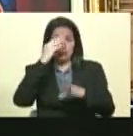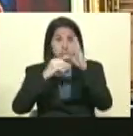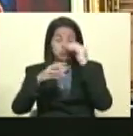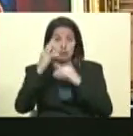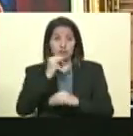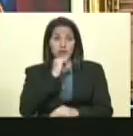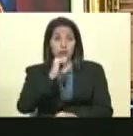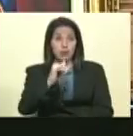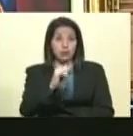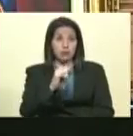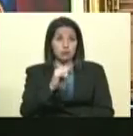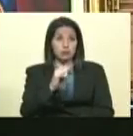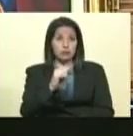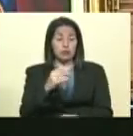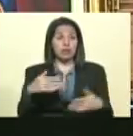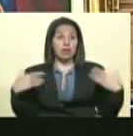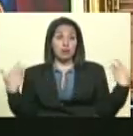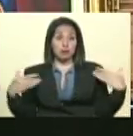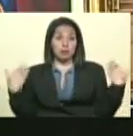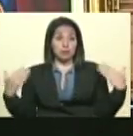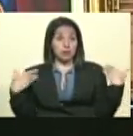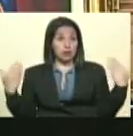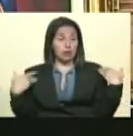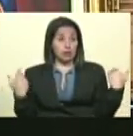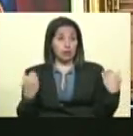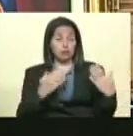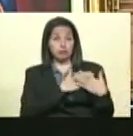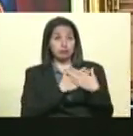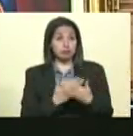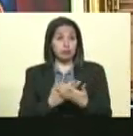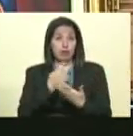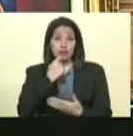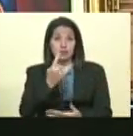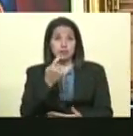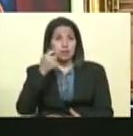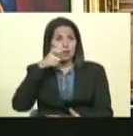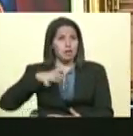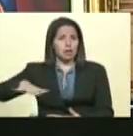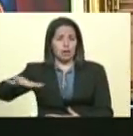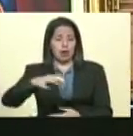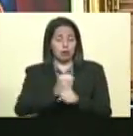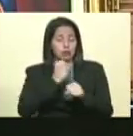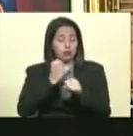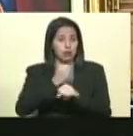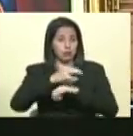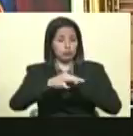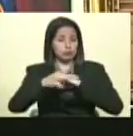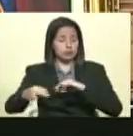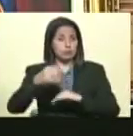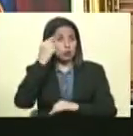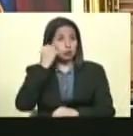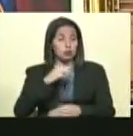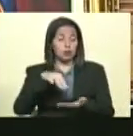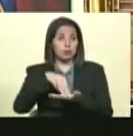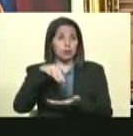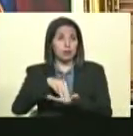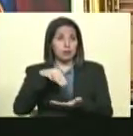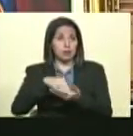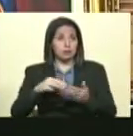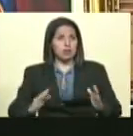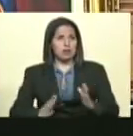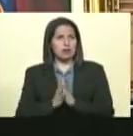informados. Y me alegra poder decirle a los trabajadores del municipio Sucre de Miranda y del municipio San